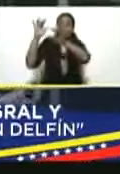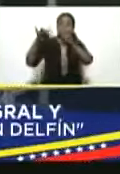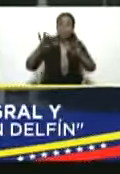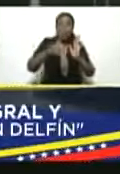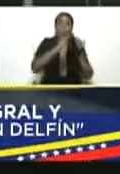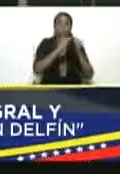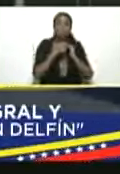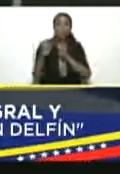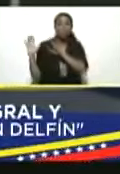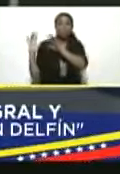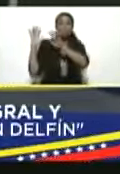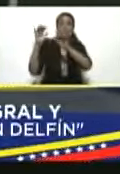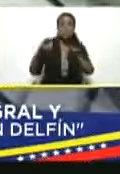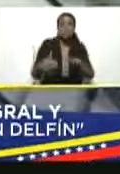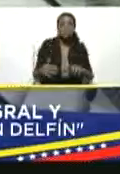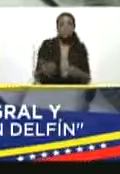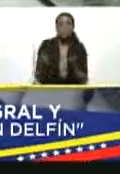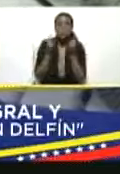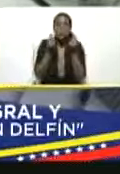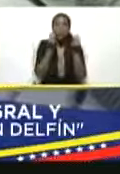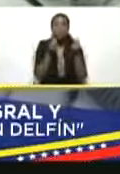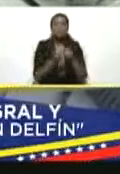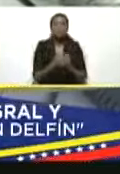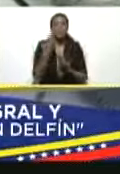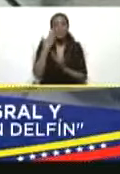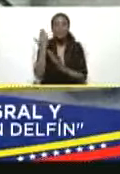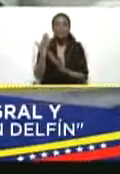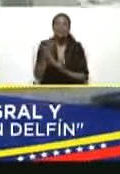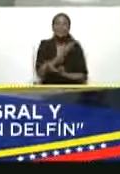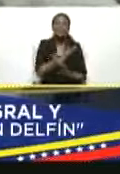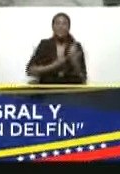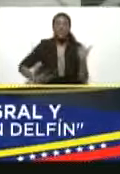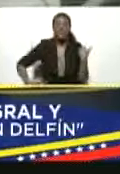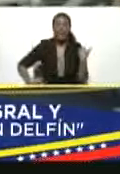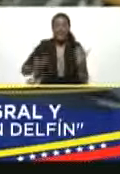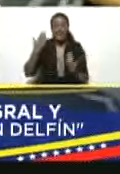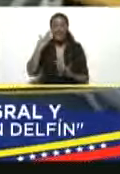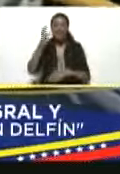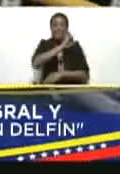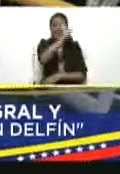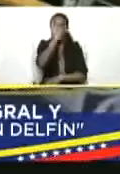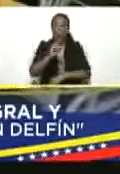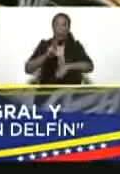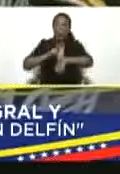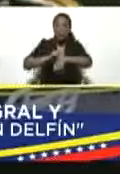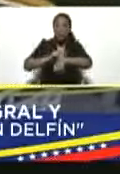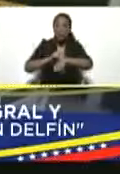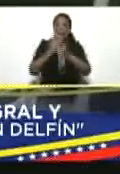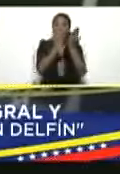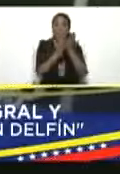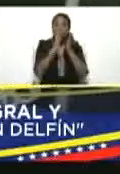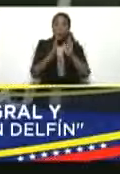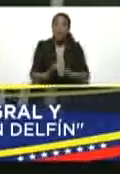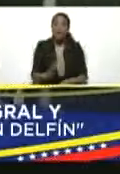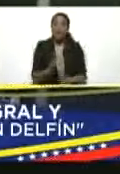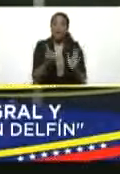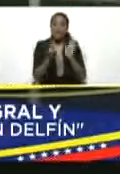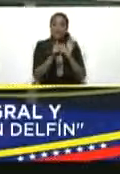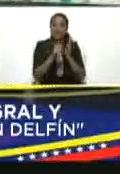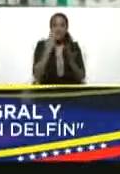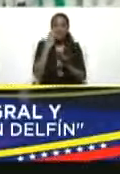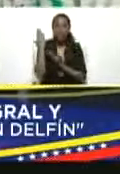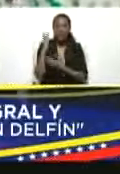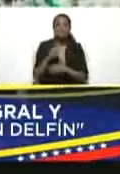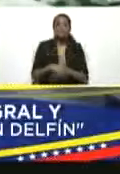comunidad presidente tenemos Mira tenemos a la presidenta de la federación venezolana de estudiantes de educación media